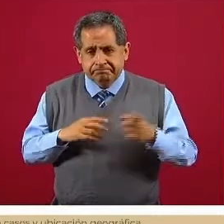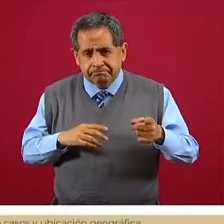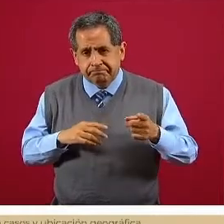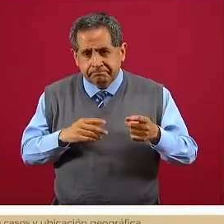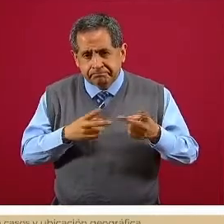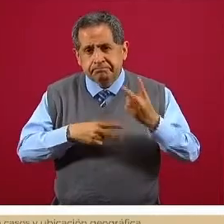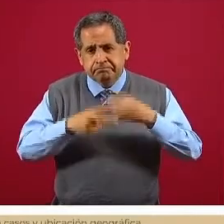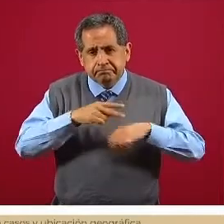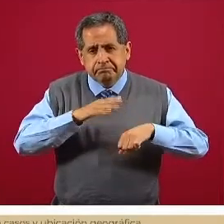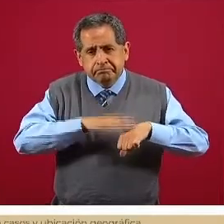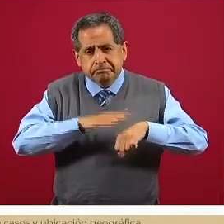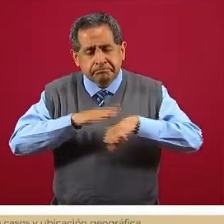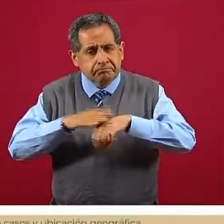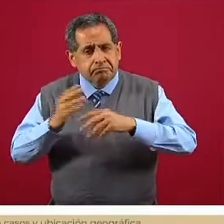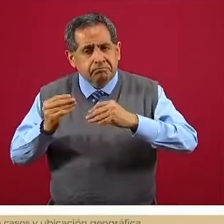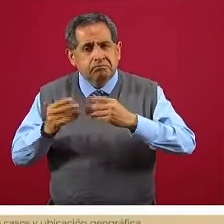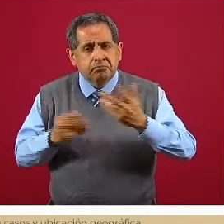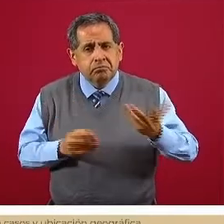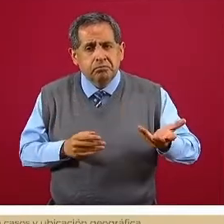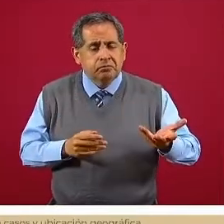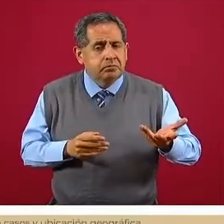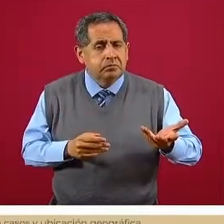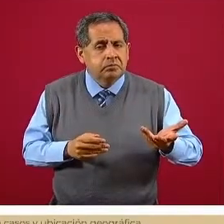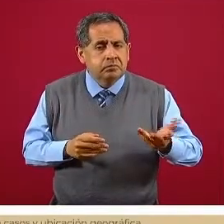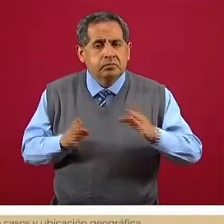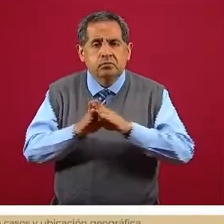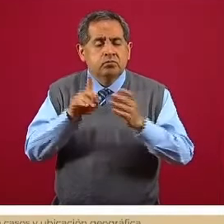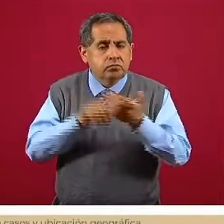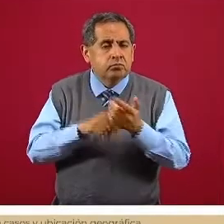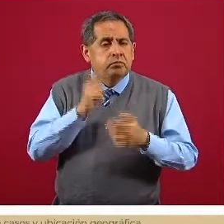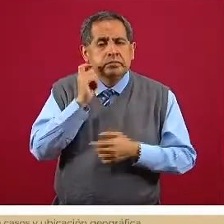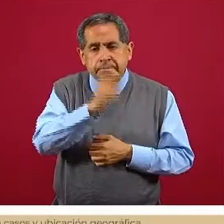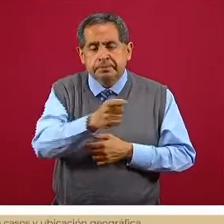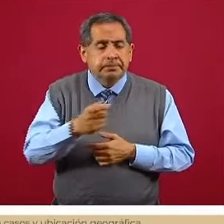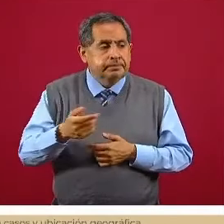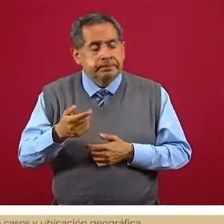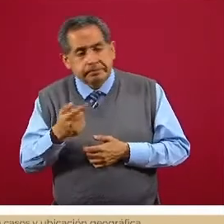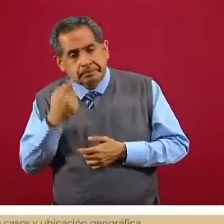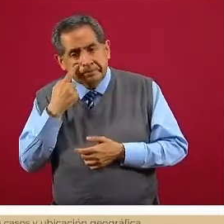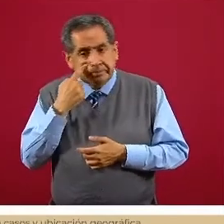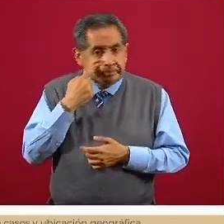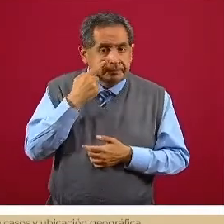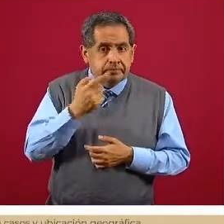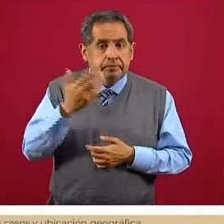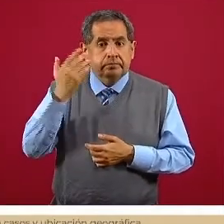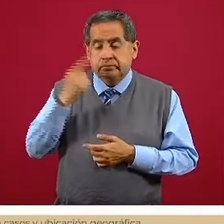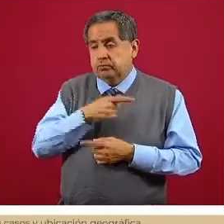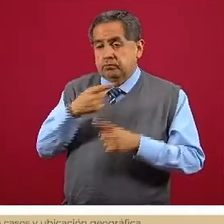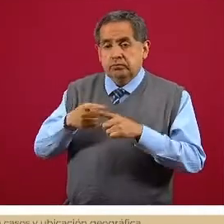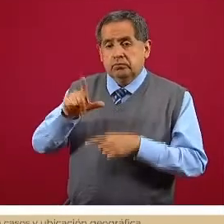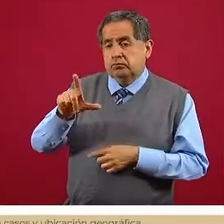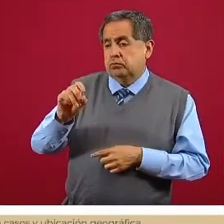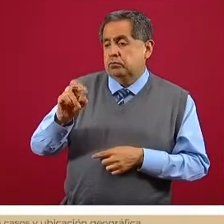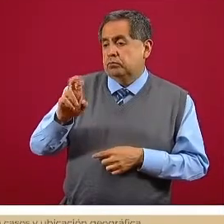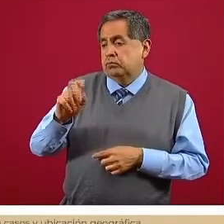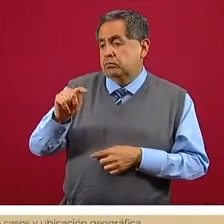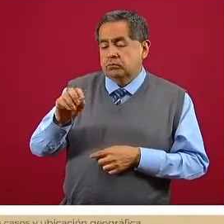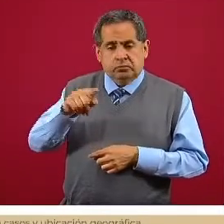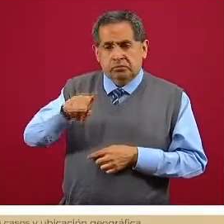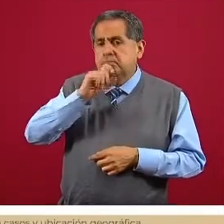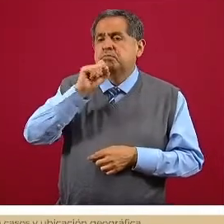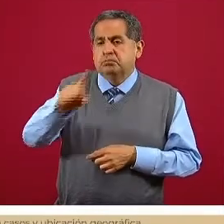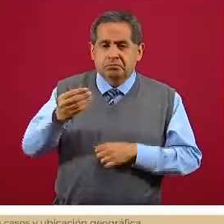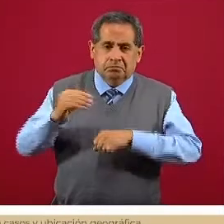esta tendencia ascendente, aunque es menor en intensidad a lo que en su momento presentó Loreto. Loreto también presentó